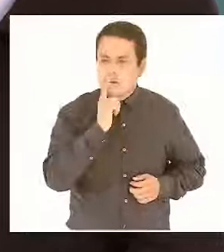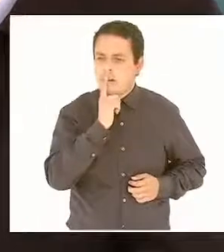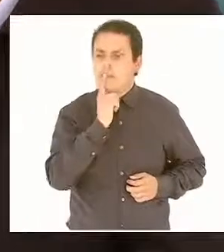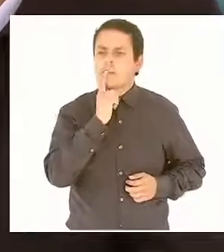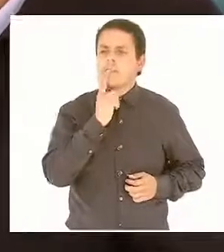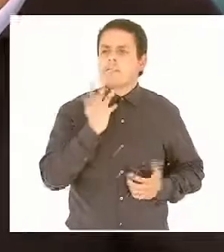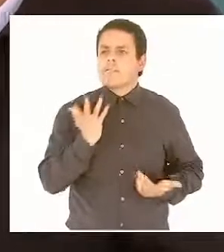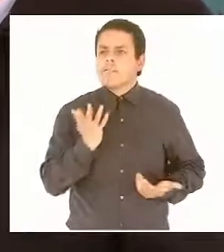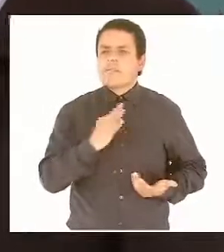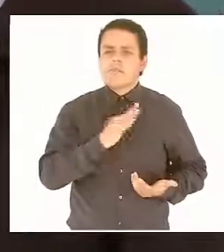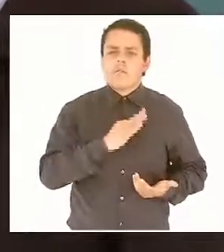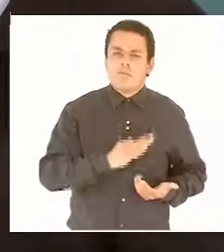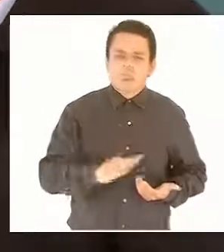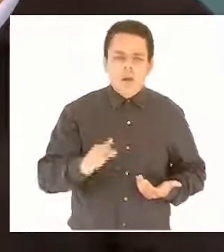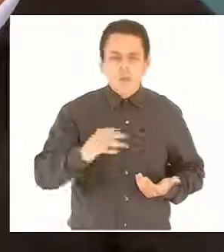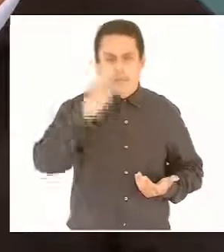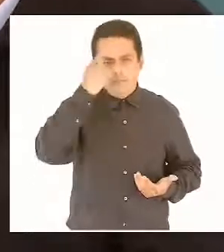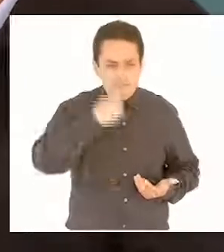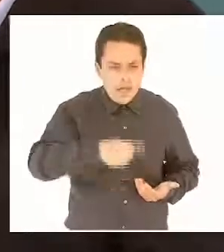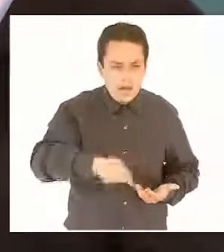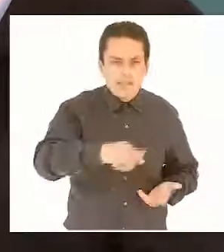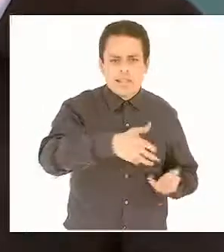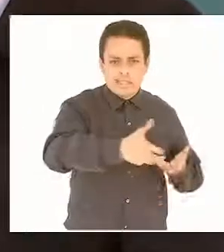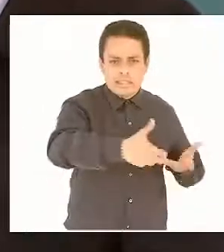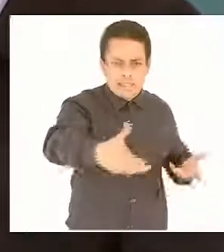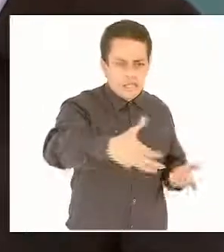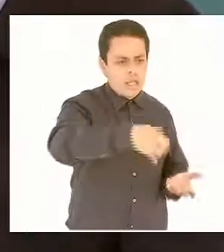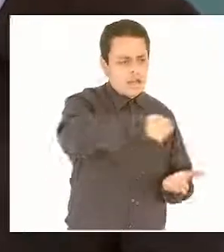para arar la tierra,